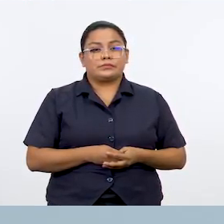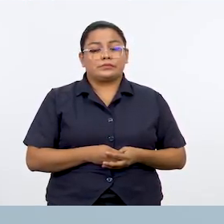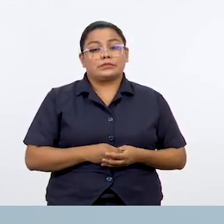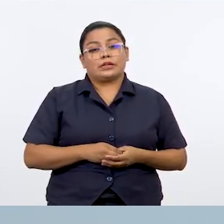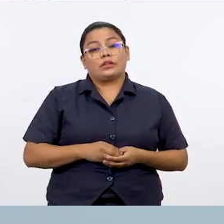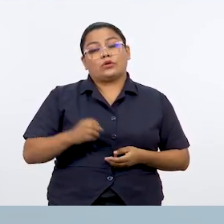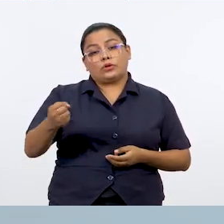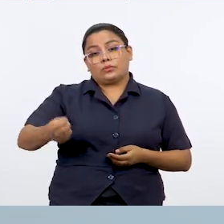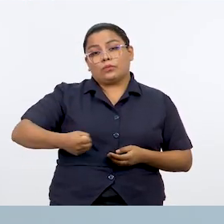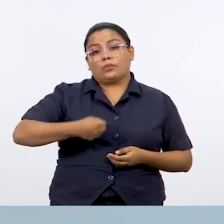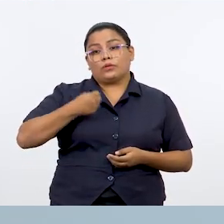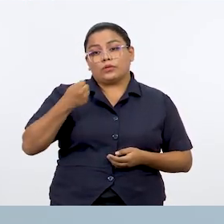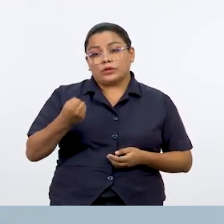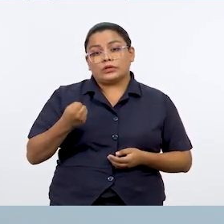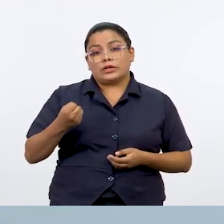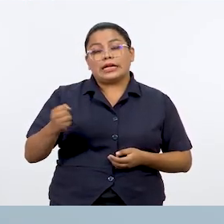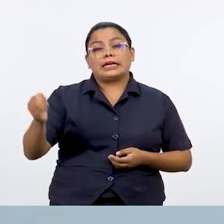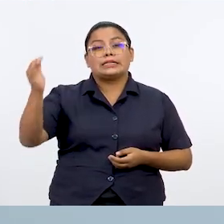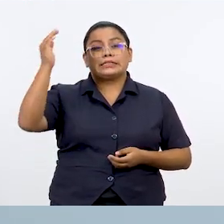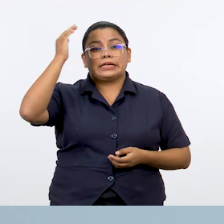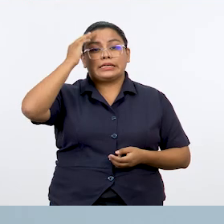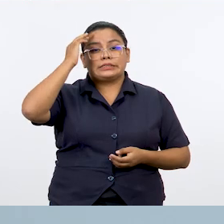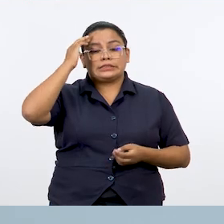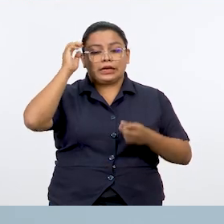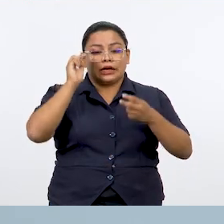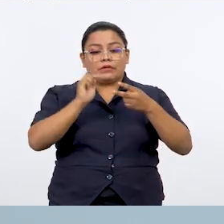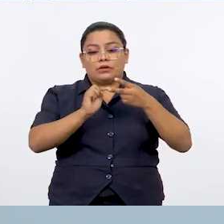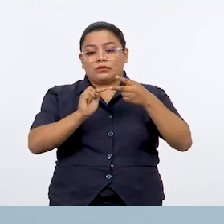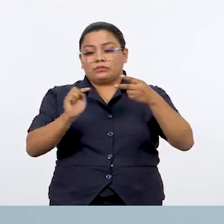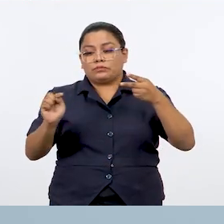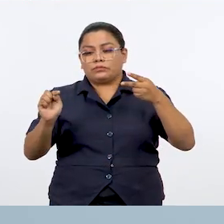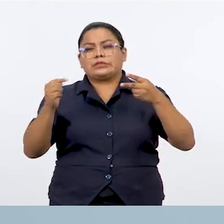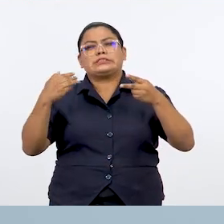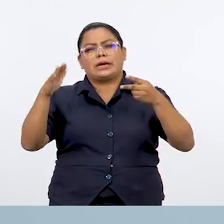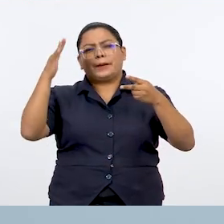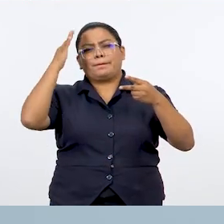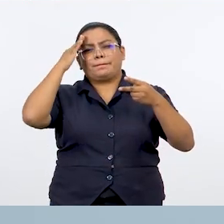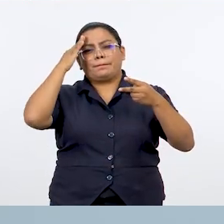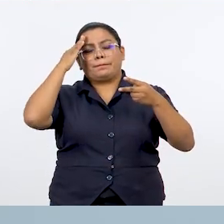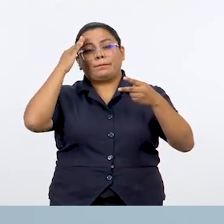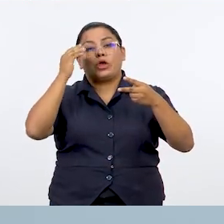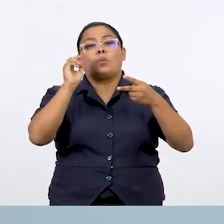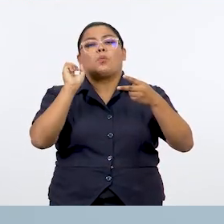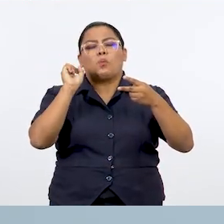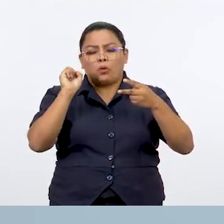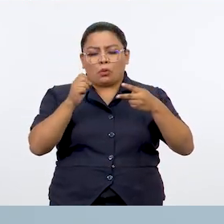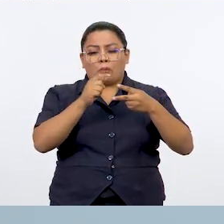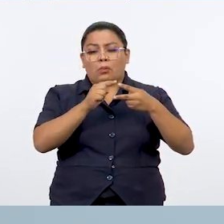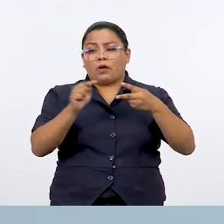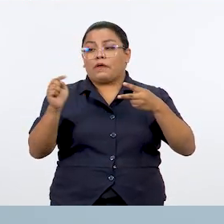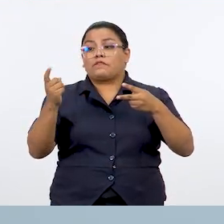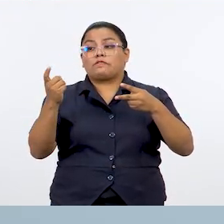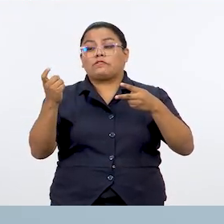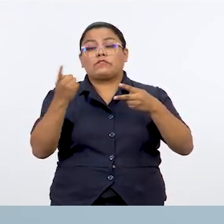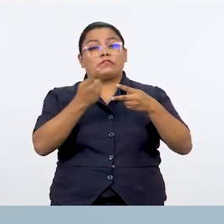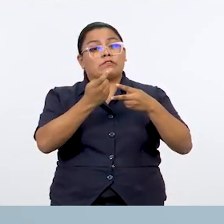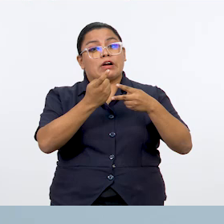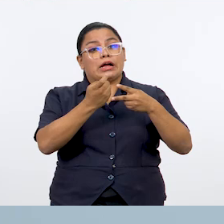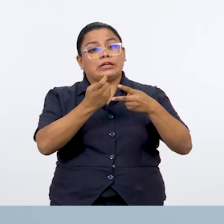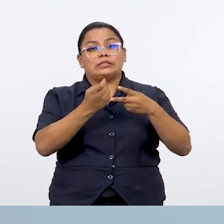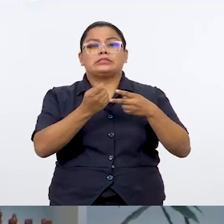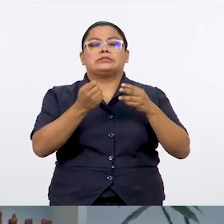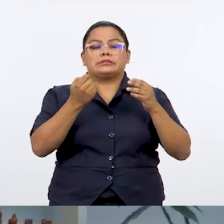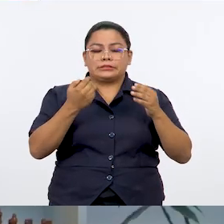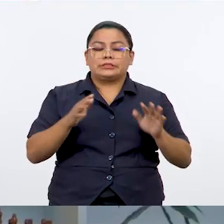Así que lo importante de esto es definir a partir de los datos que ya tenemos cómo podemos hacer para encontrar el siguiente